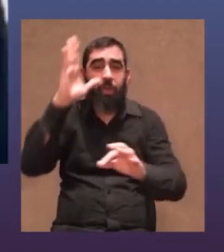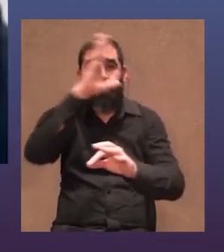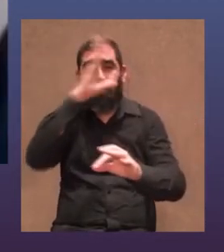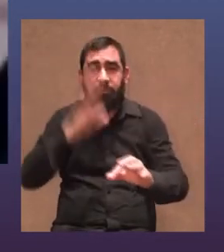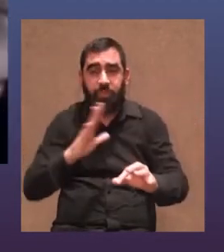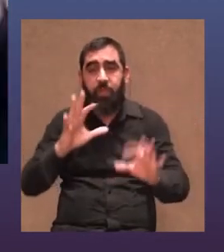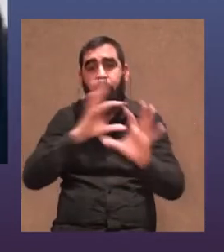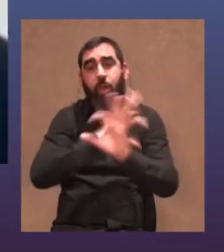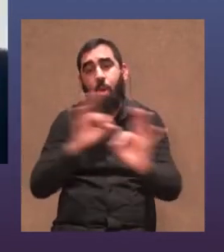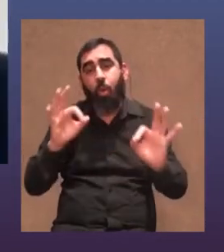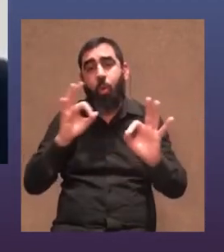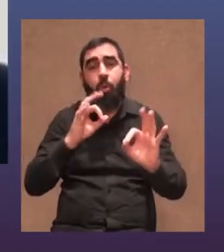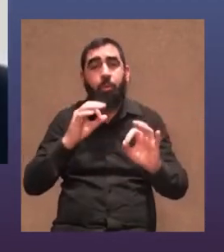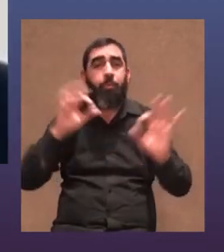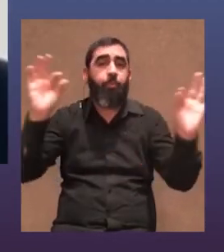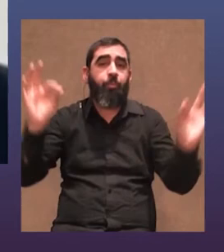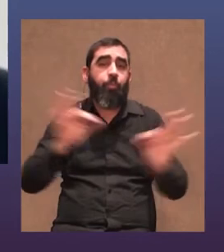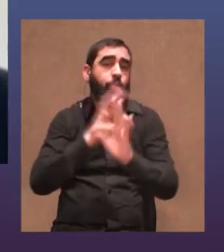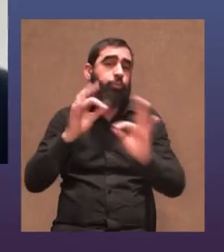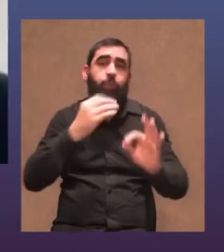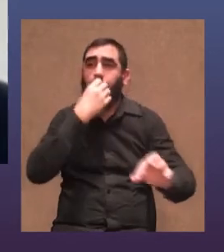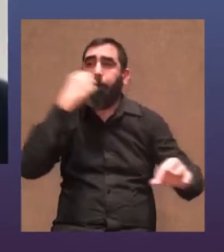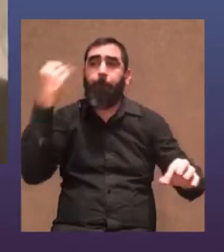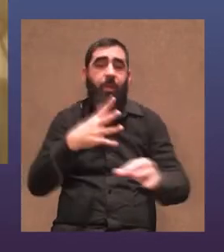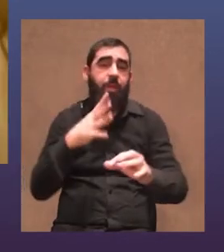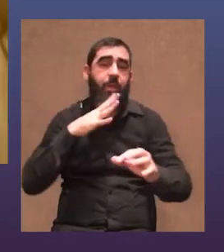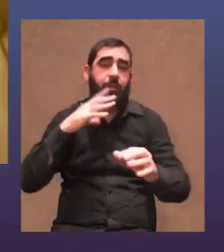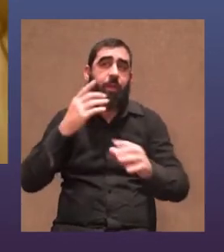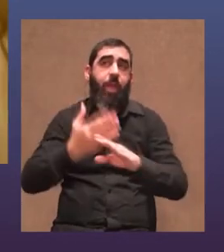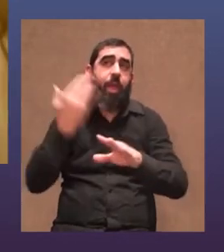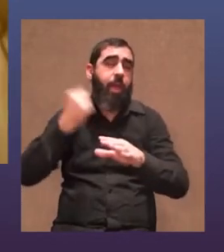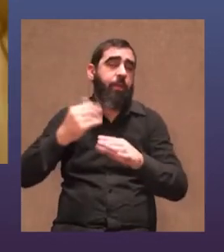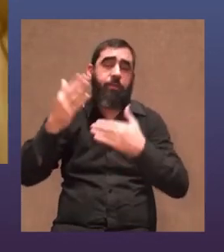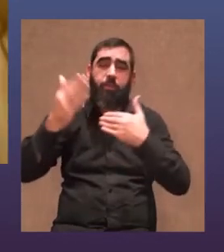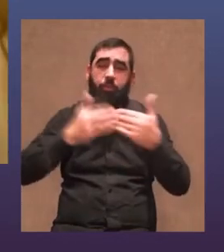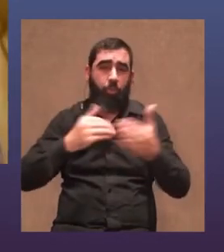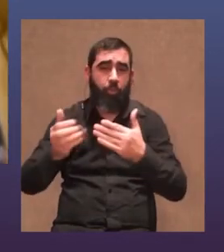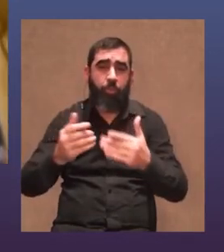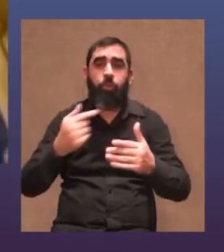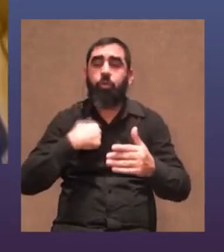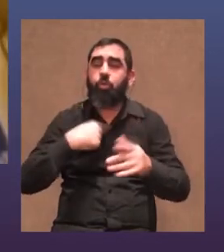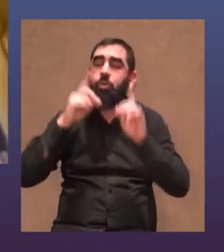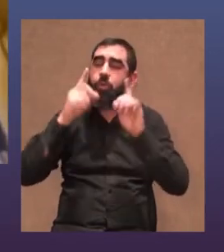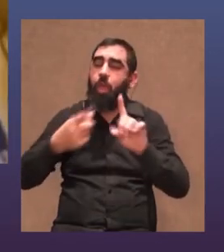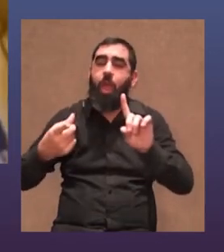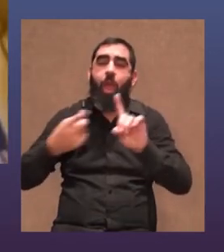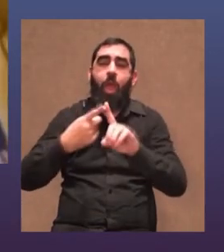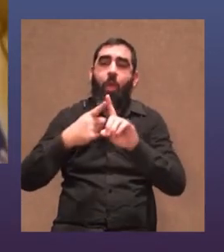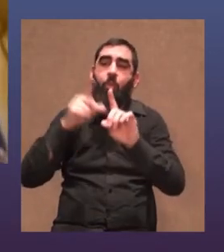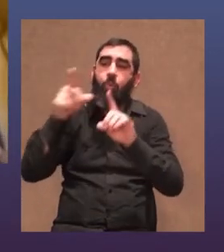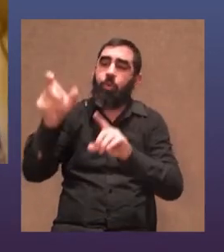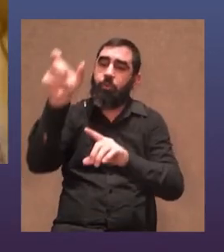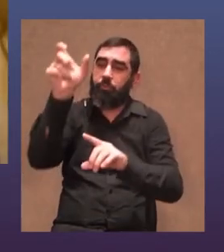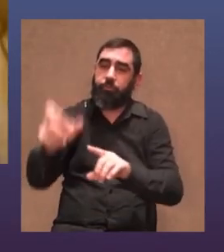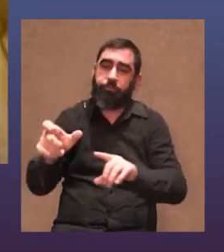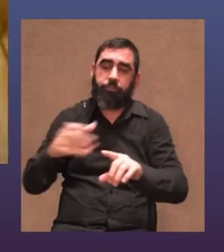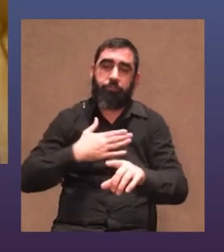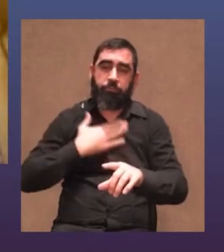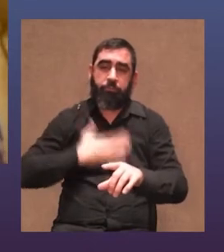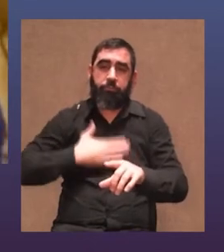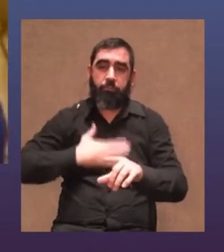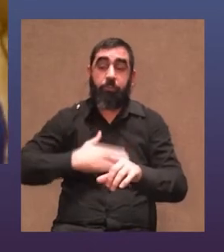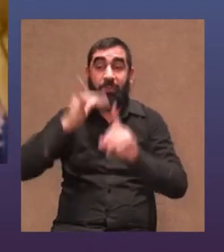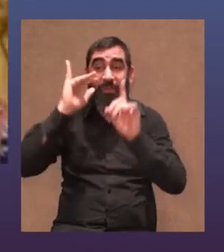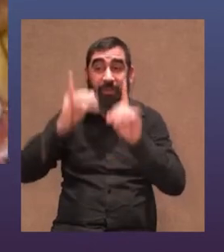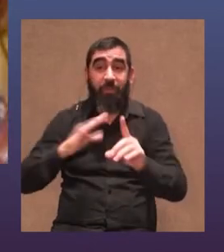la consagración de la primavera. Totalmente. ¿Poli? No, estoy absolutamente de acuerdo, y más he